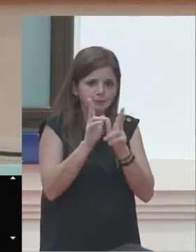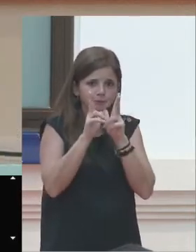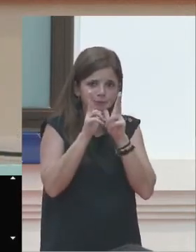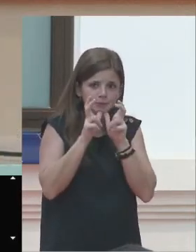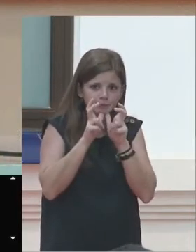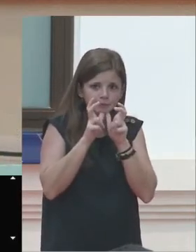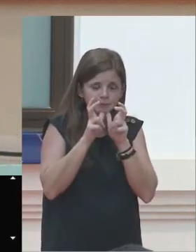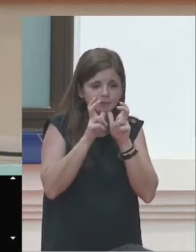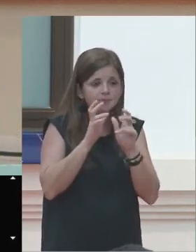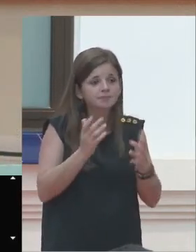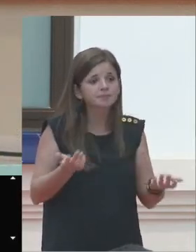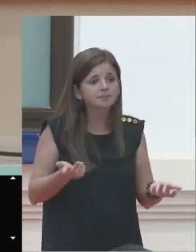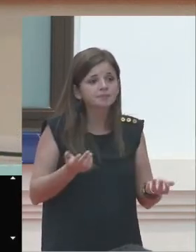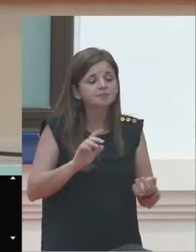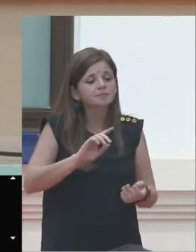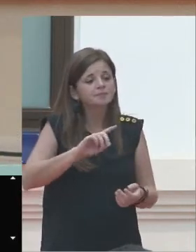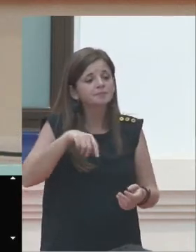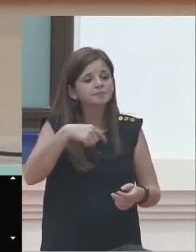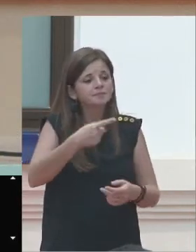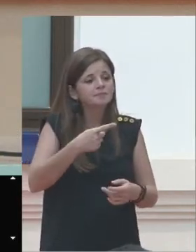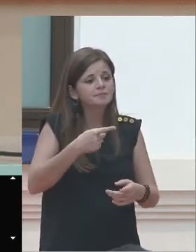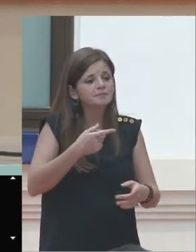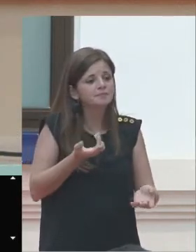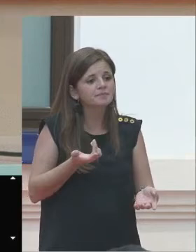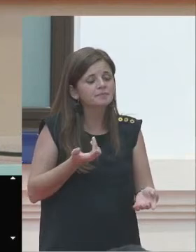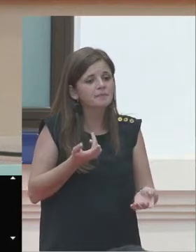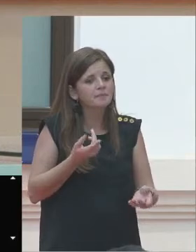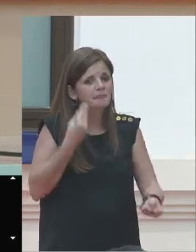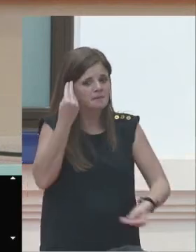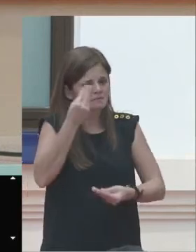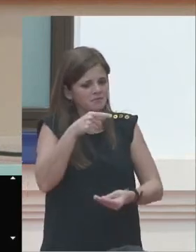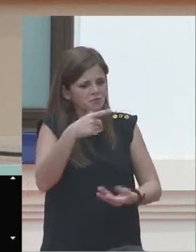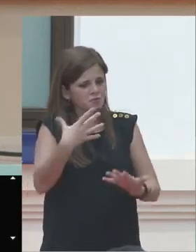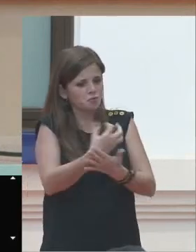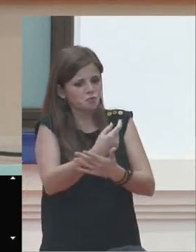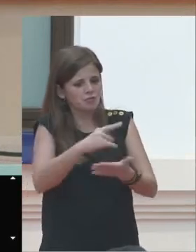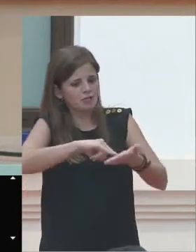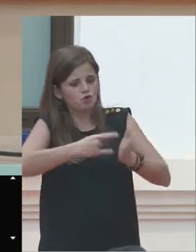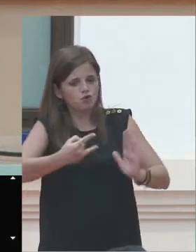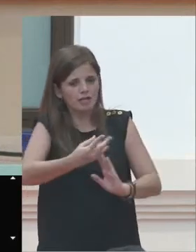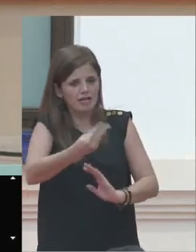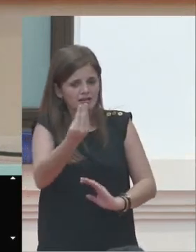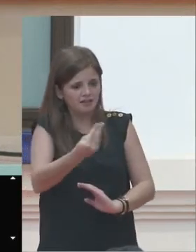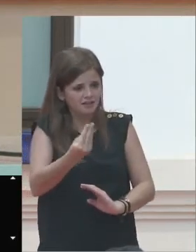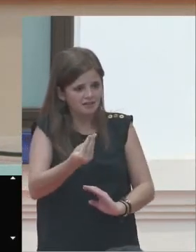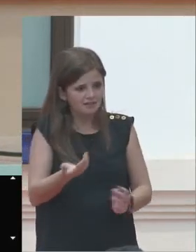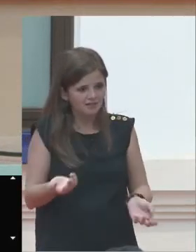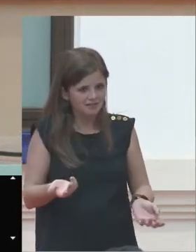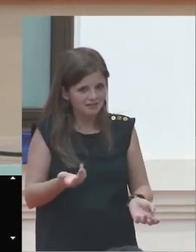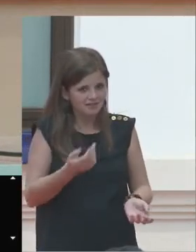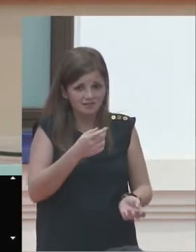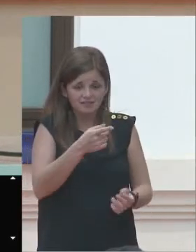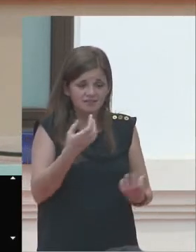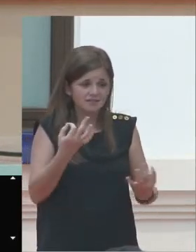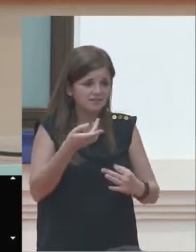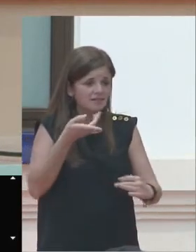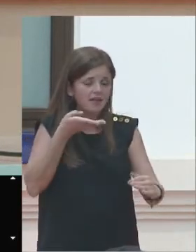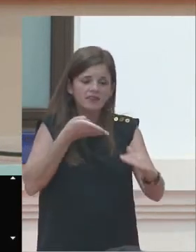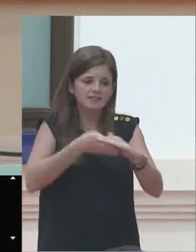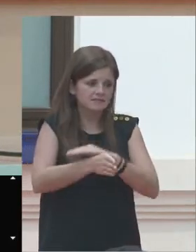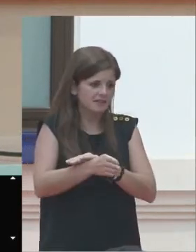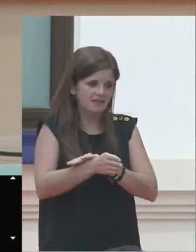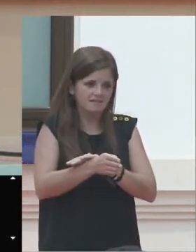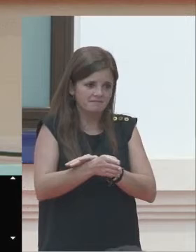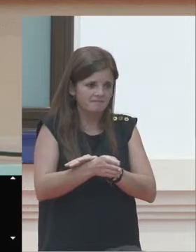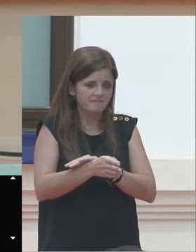ahora, antes de que hables, Raúl, te voy a decir lo malo. Digo, todo esto, tecnología punta. Esa accesibilidad son ejemplos